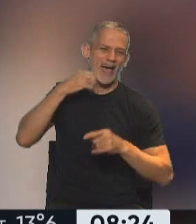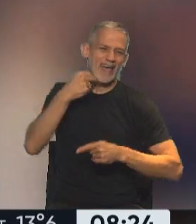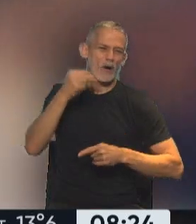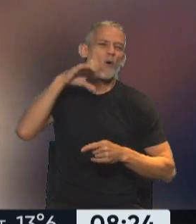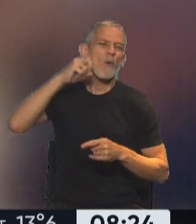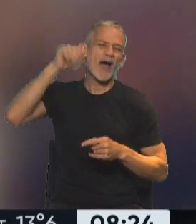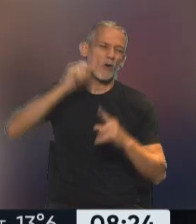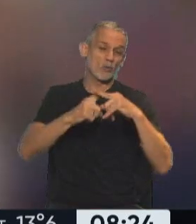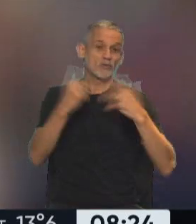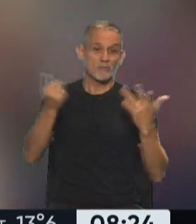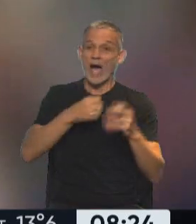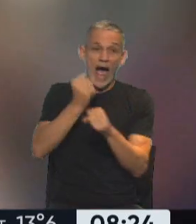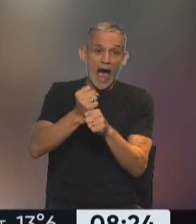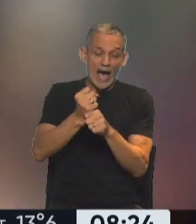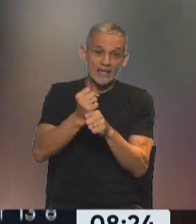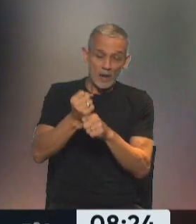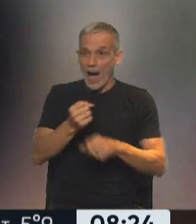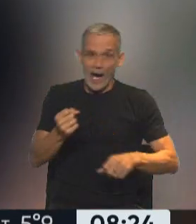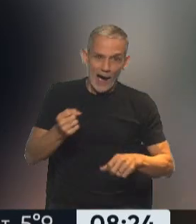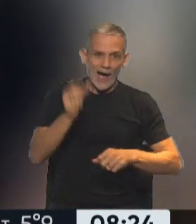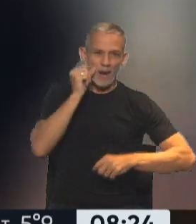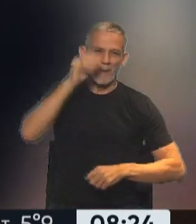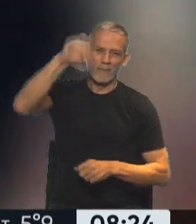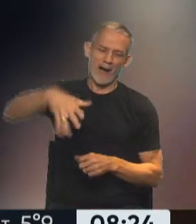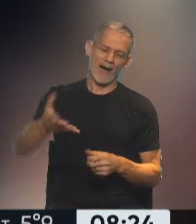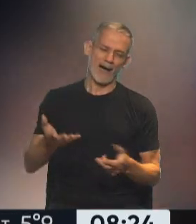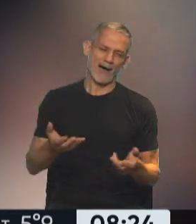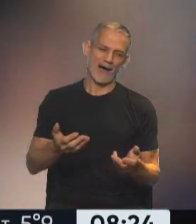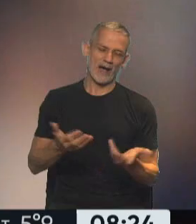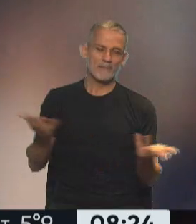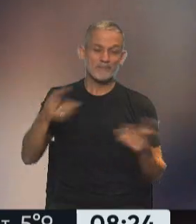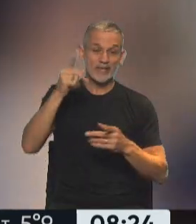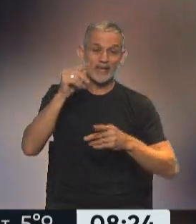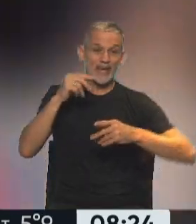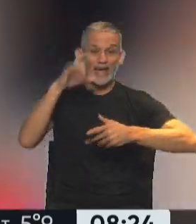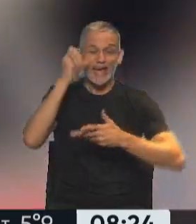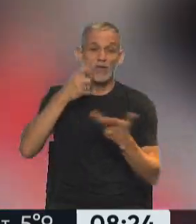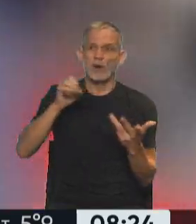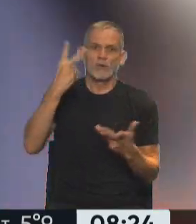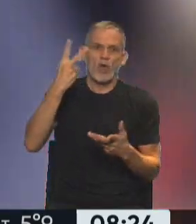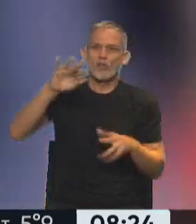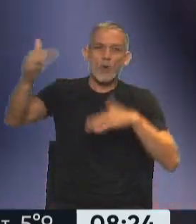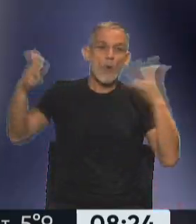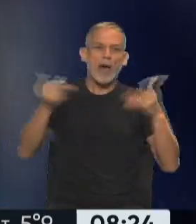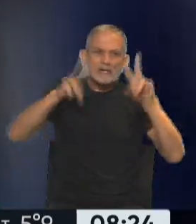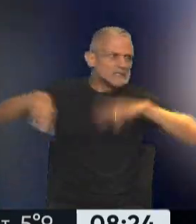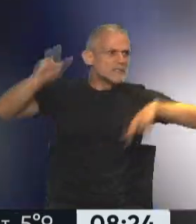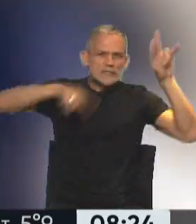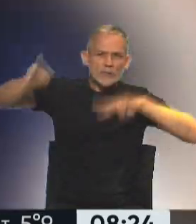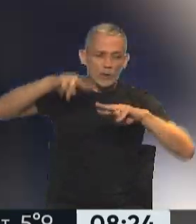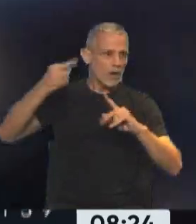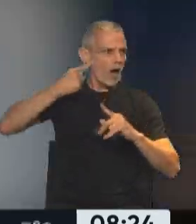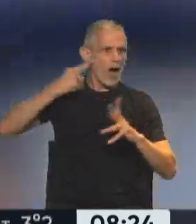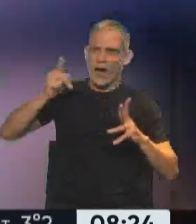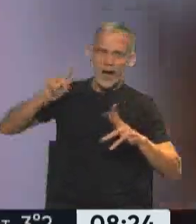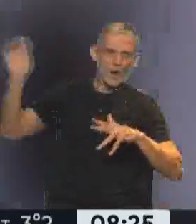Y así hasta que apareció el pobre Juan Cruz. Eduardo, ¿dónde estás? Eduardo estaba quizás a dos cuadras buscándolo desesperado